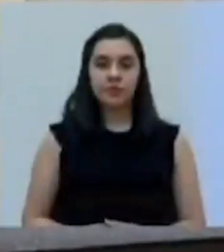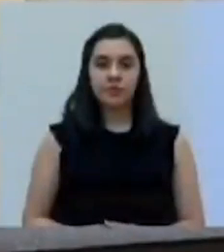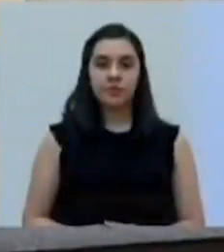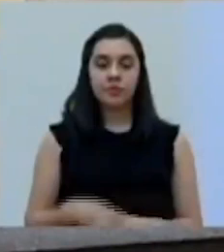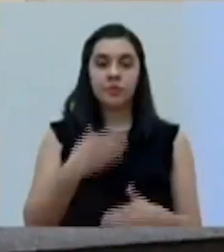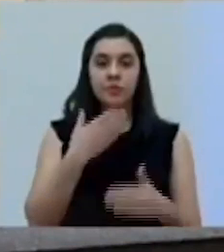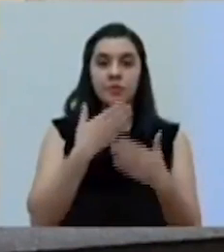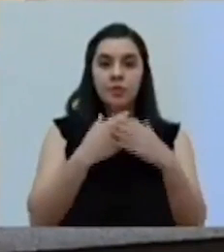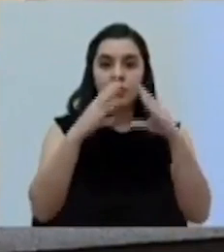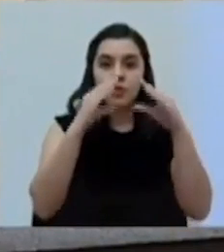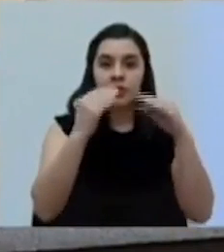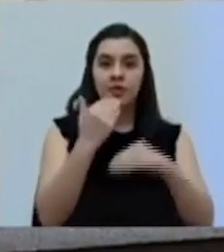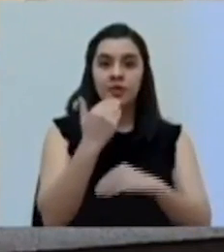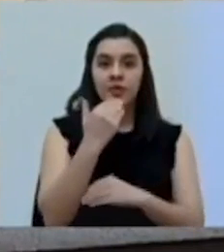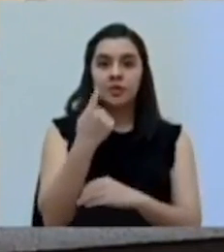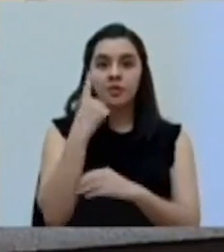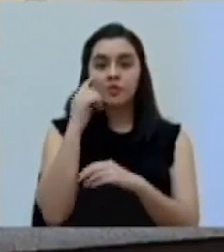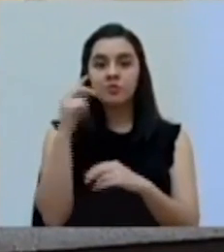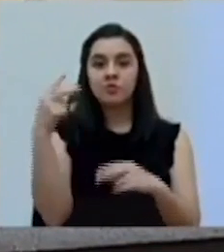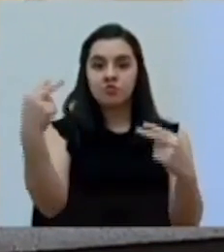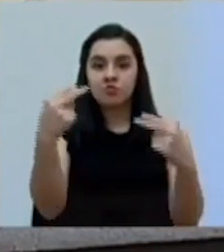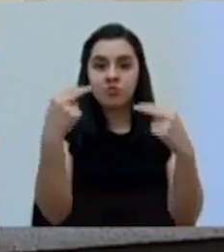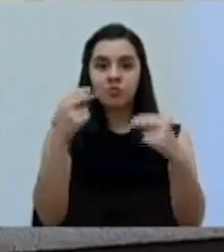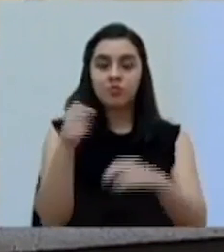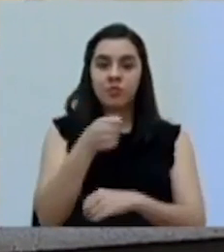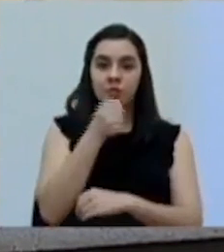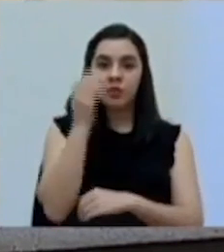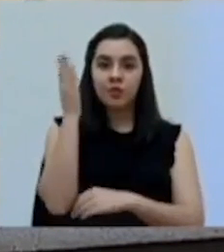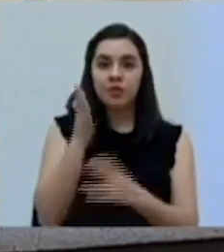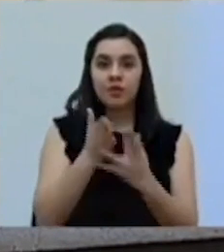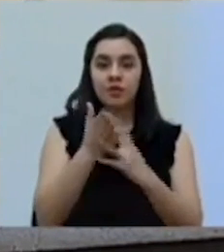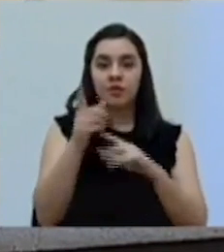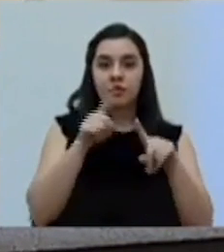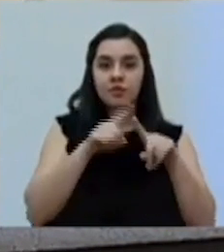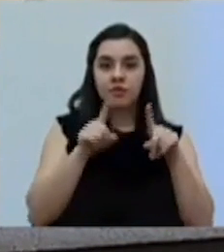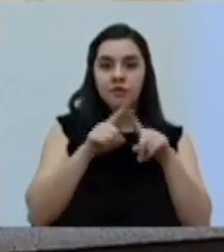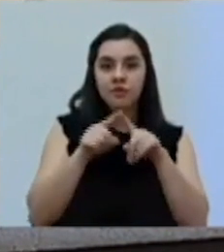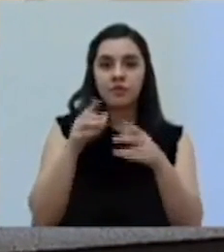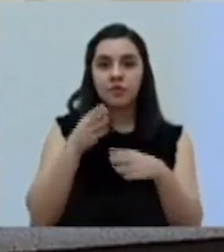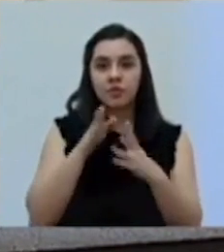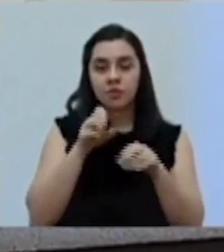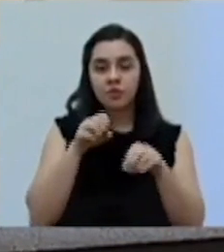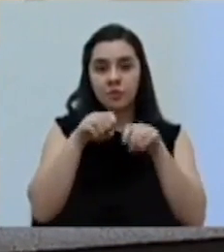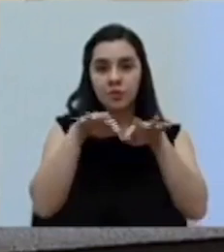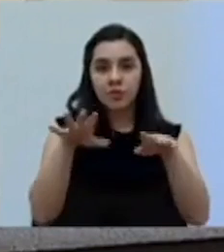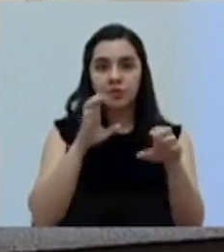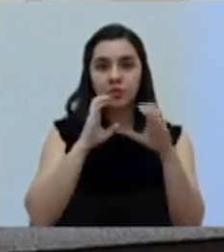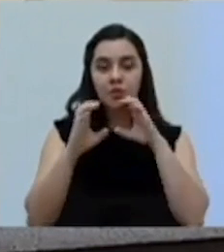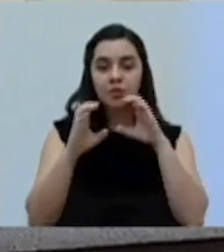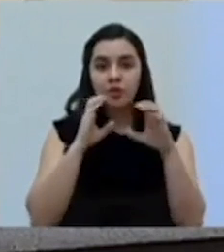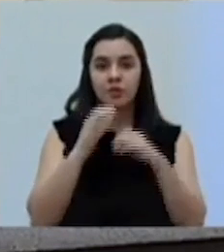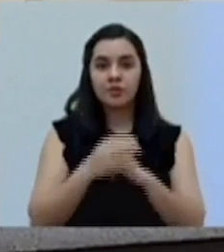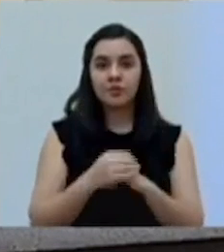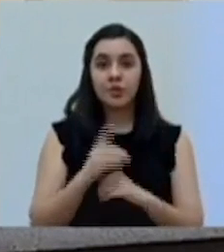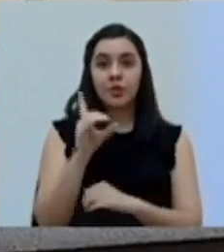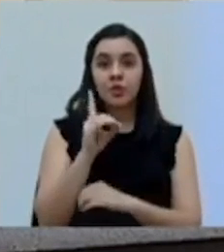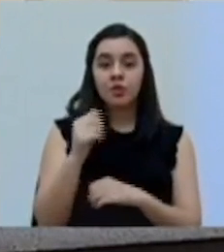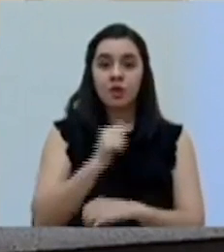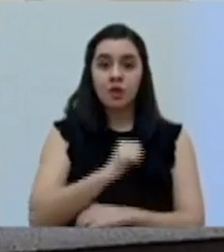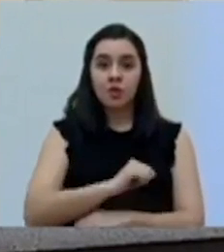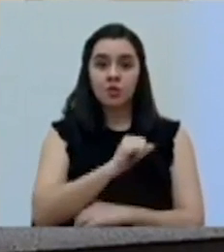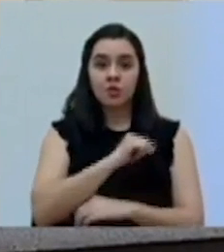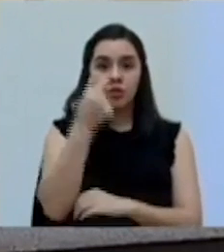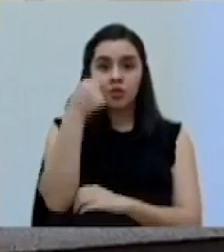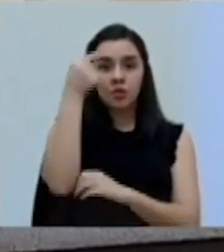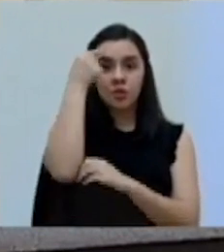Muy buenas tardes, gracias por sintonizar esta conferencia de prensa a través de las distintas plataformas de los medios de comunicación, donde las autoridades de